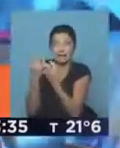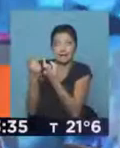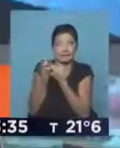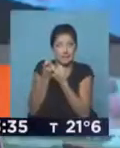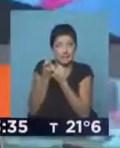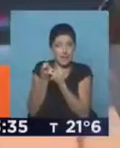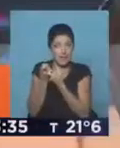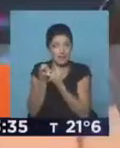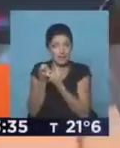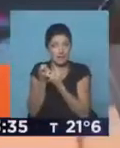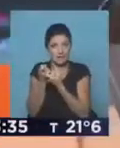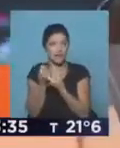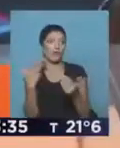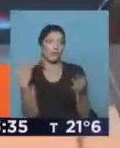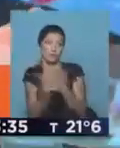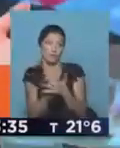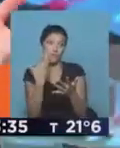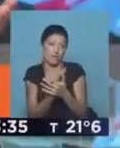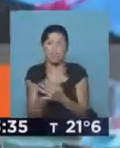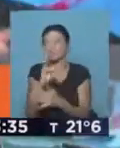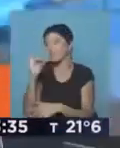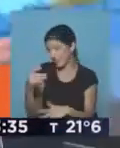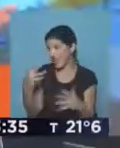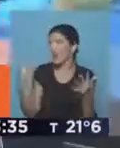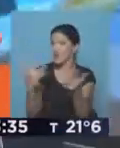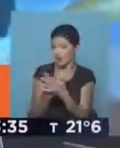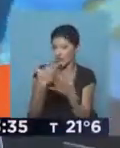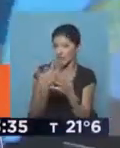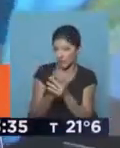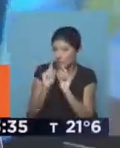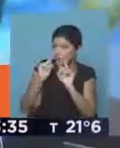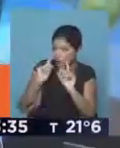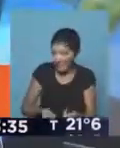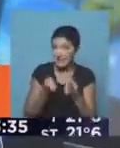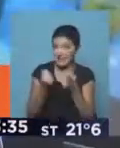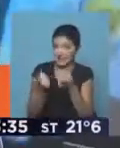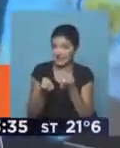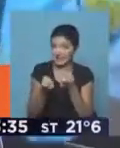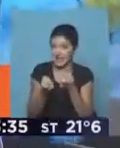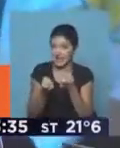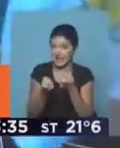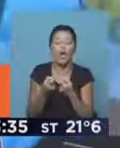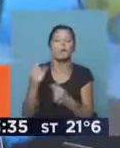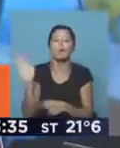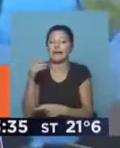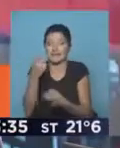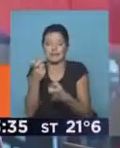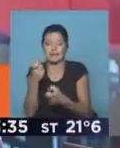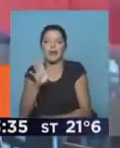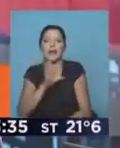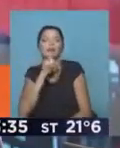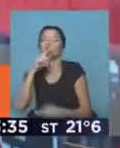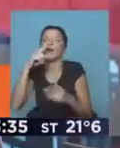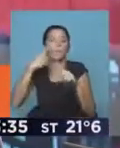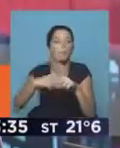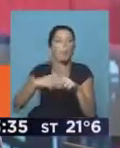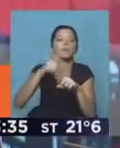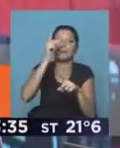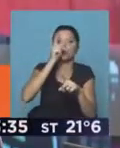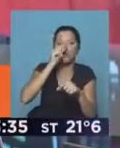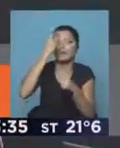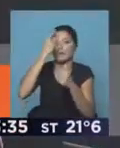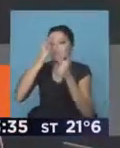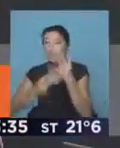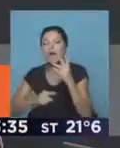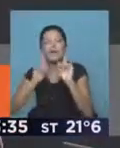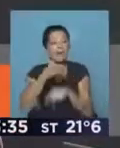caso de Rusia? Los padece, José, los sufre y los necesita, porque necesitan de Rusia por los hidrocarburos, por una cuestión de seguridad, y